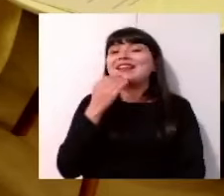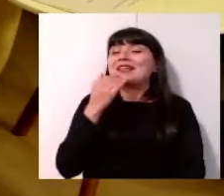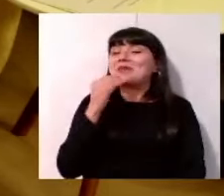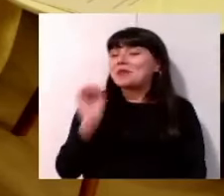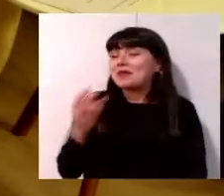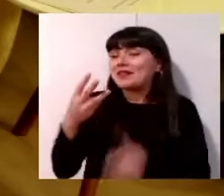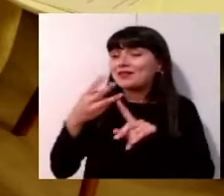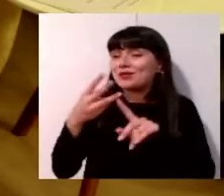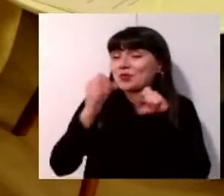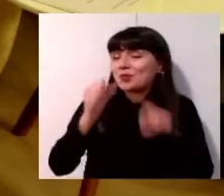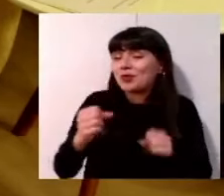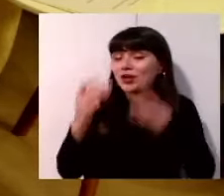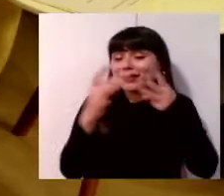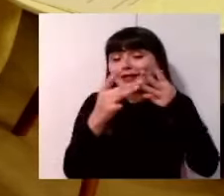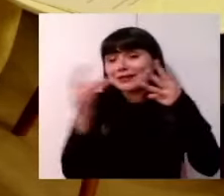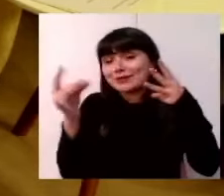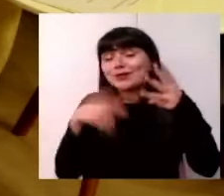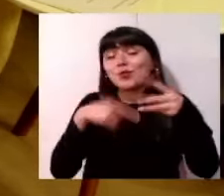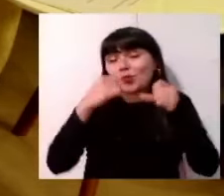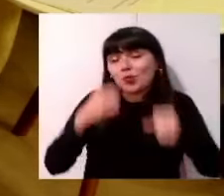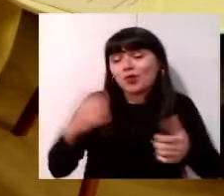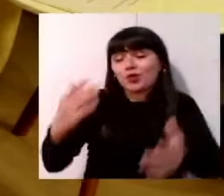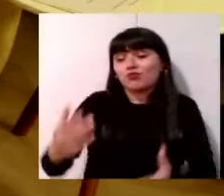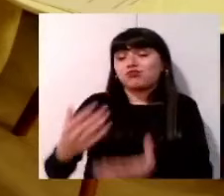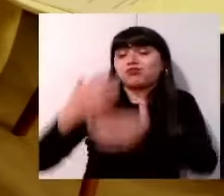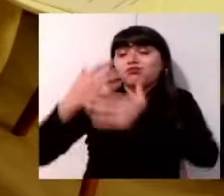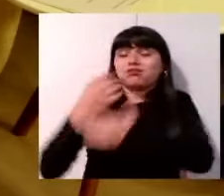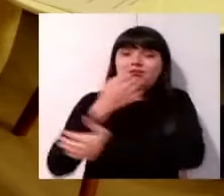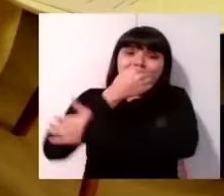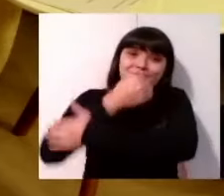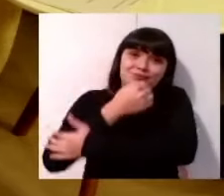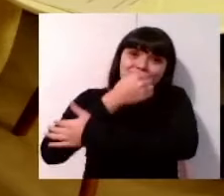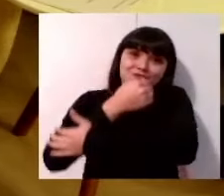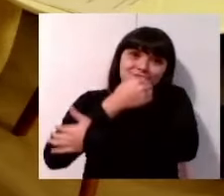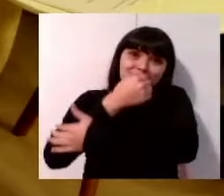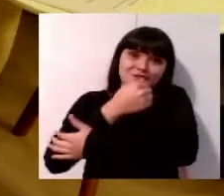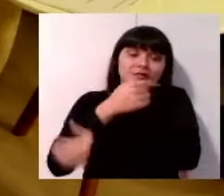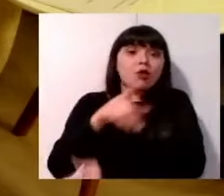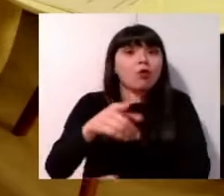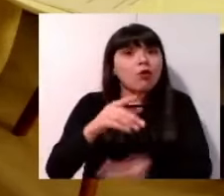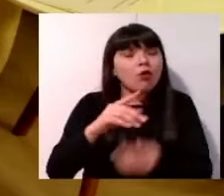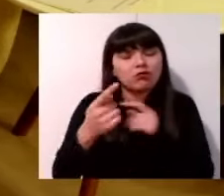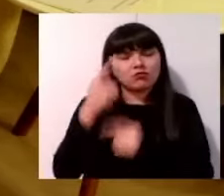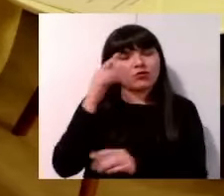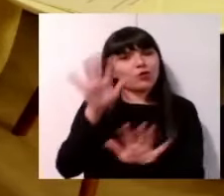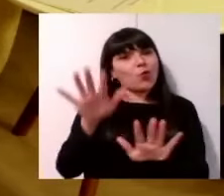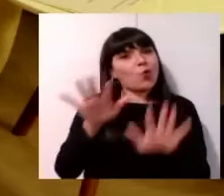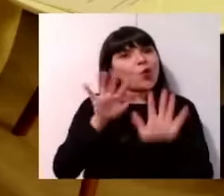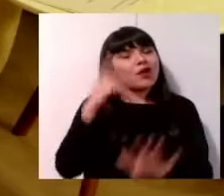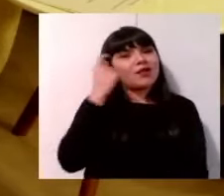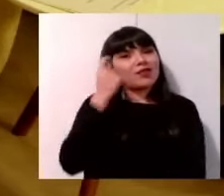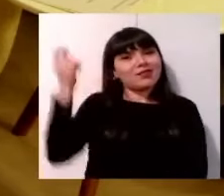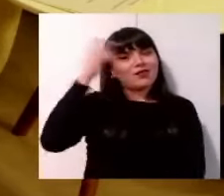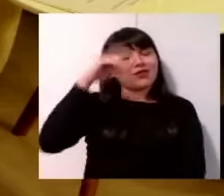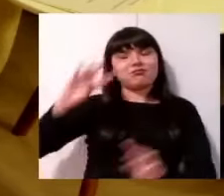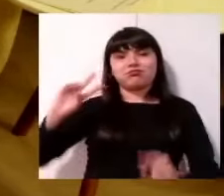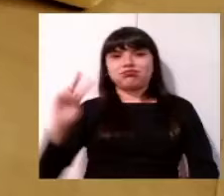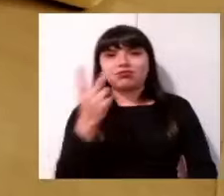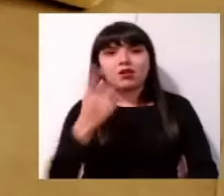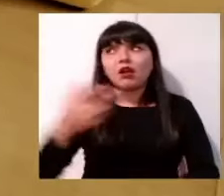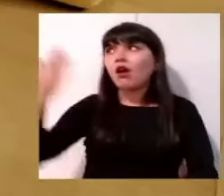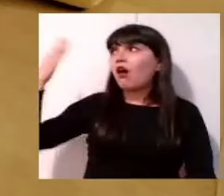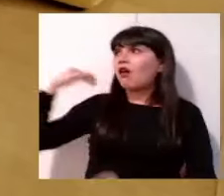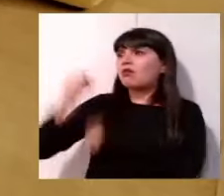entonces. Claro. Pero cómo van cambiando las teorías, porque hace 10 años atrás te decían, no, que déjalo dormir y que llore nomás, y